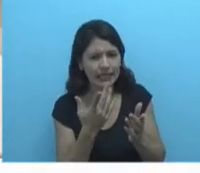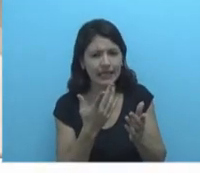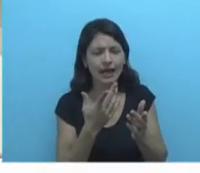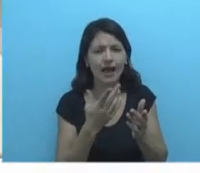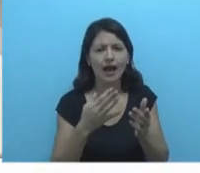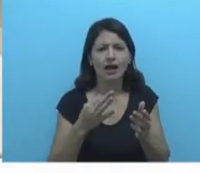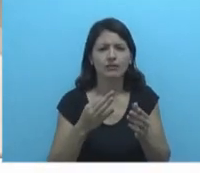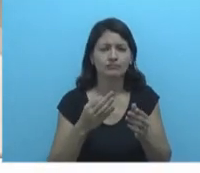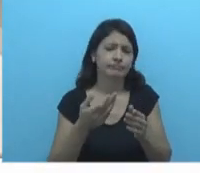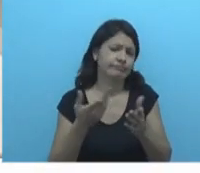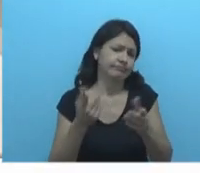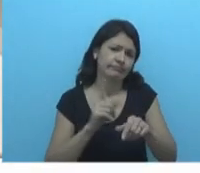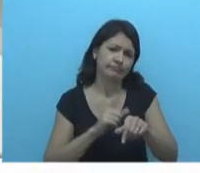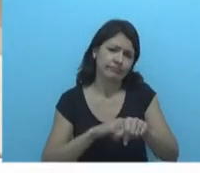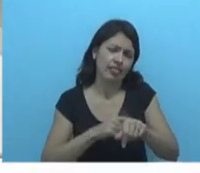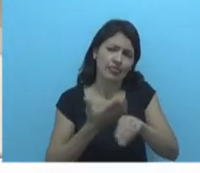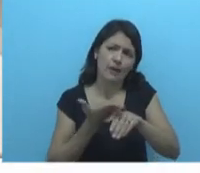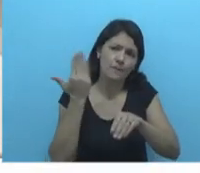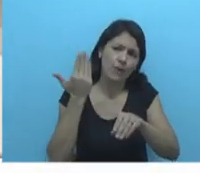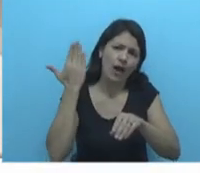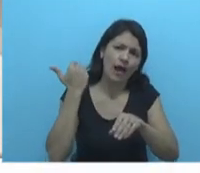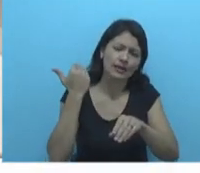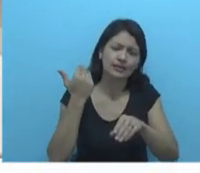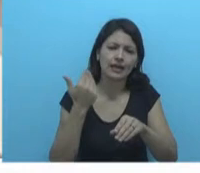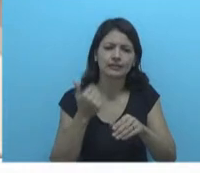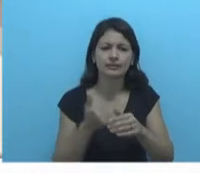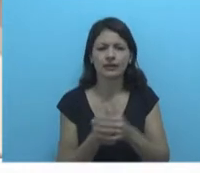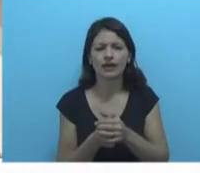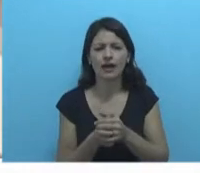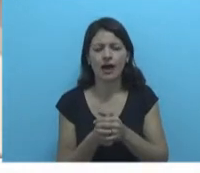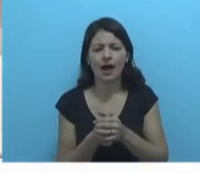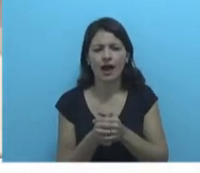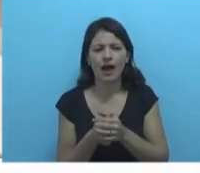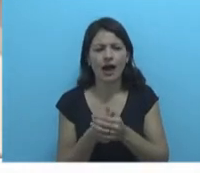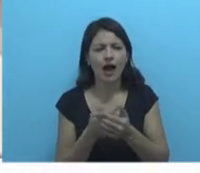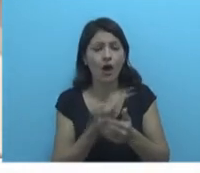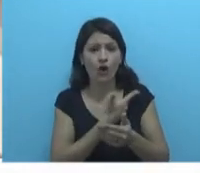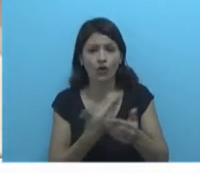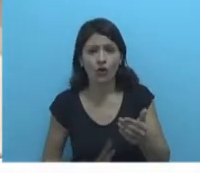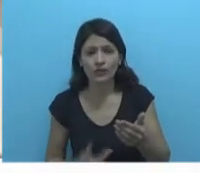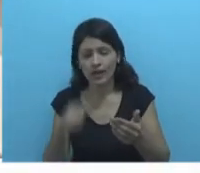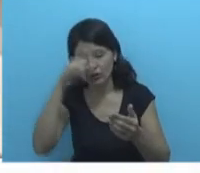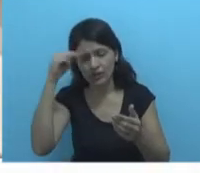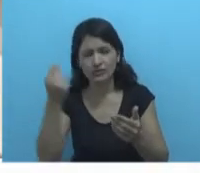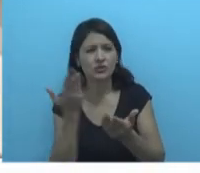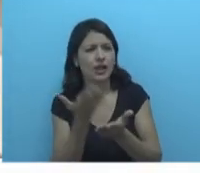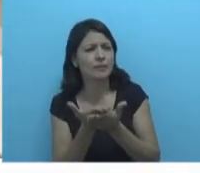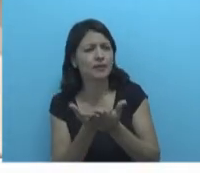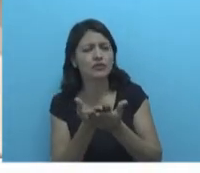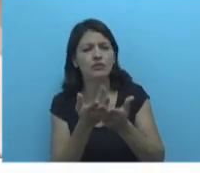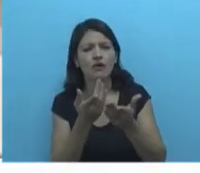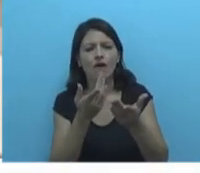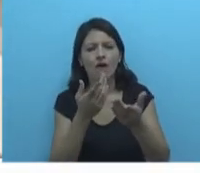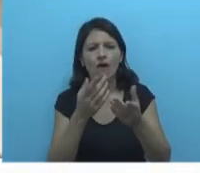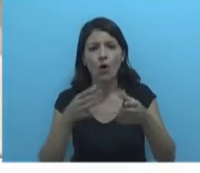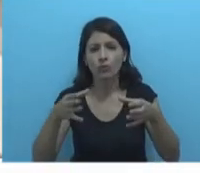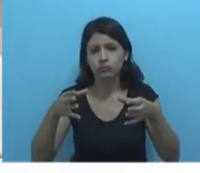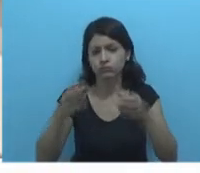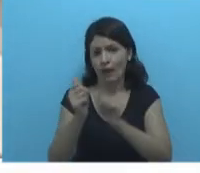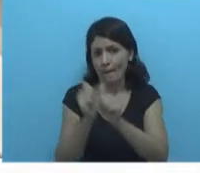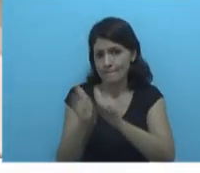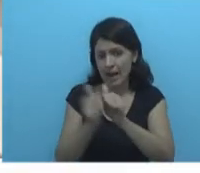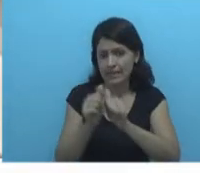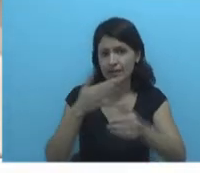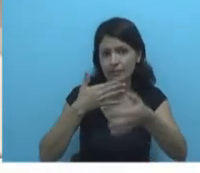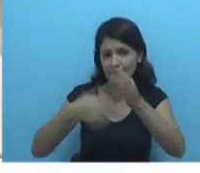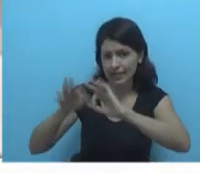los exportadores algunas declaraciones juradas para que las mismas no puedan poder liquidar, llevar adelante la liquidación